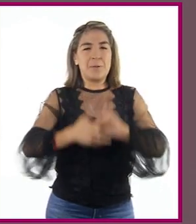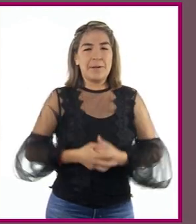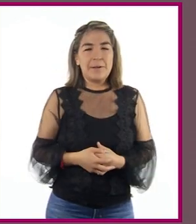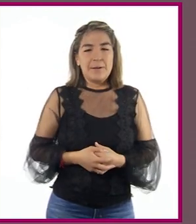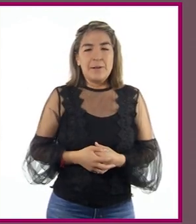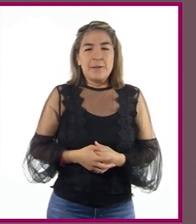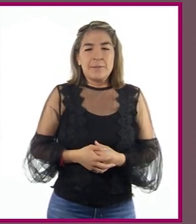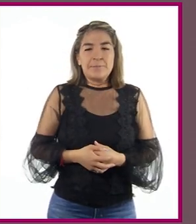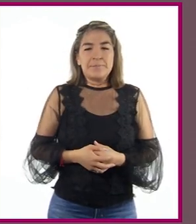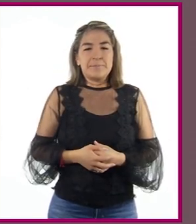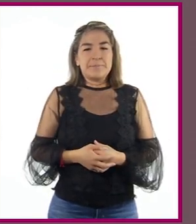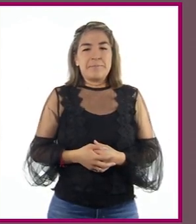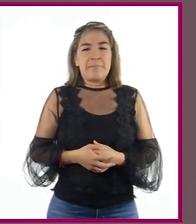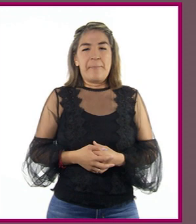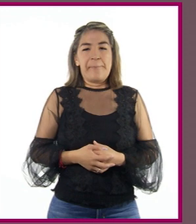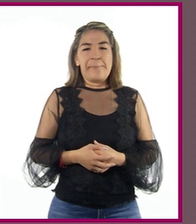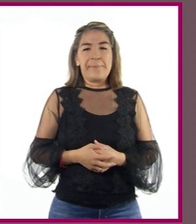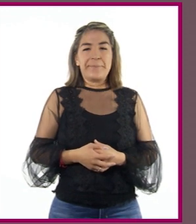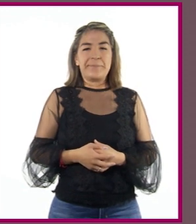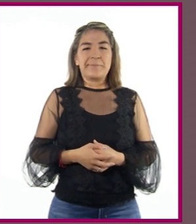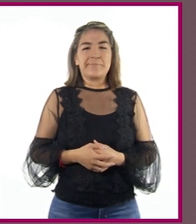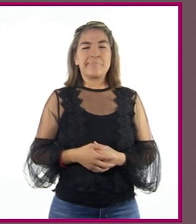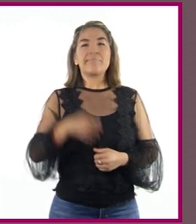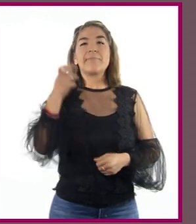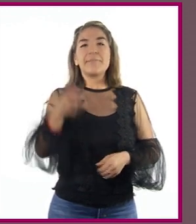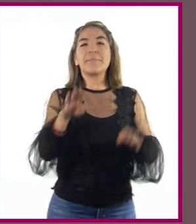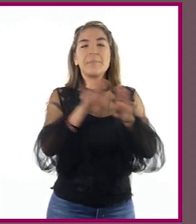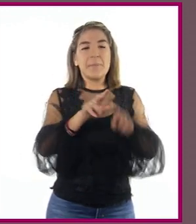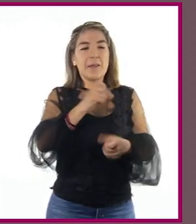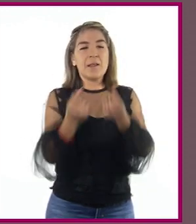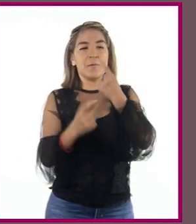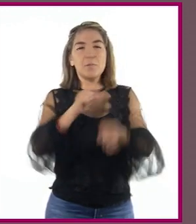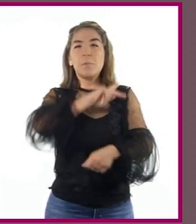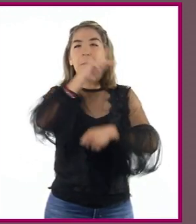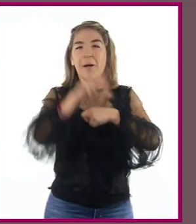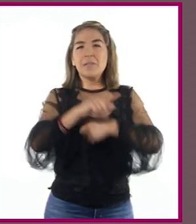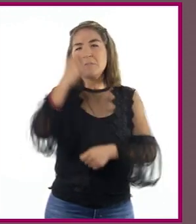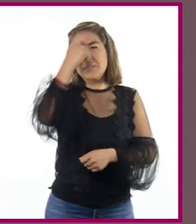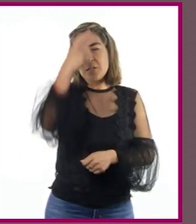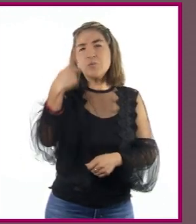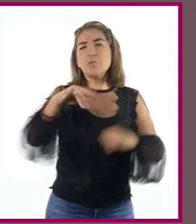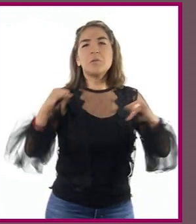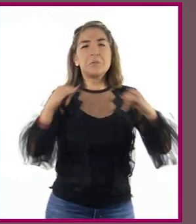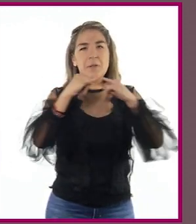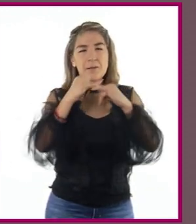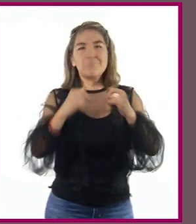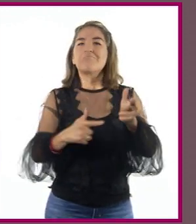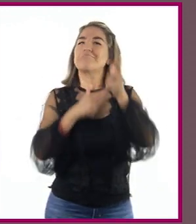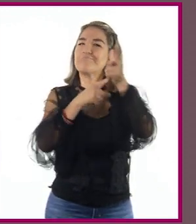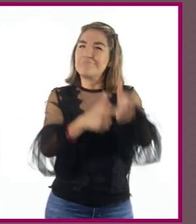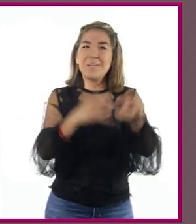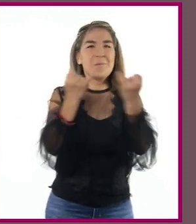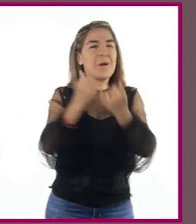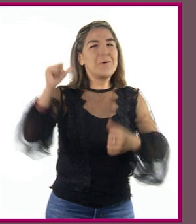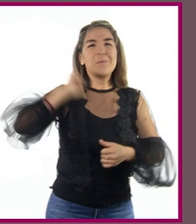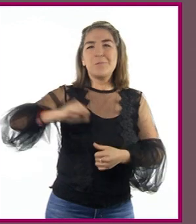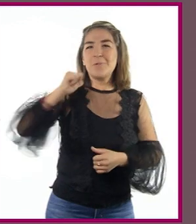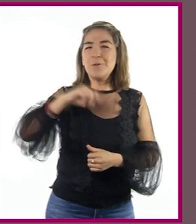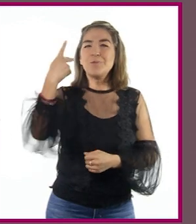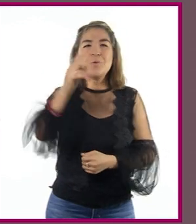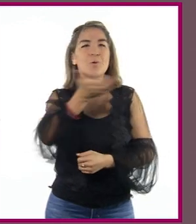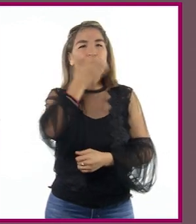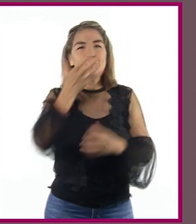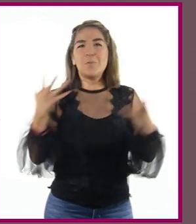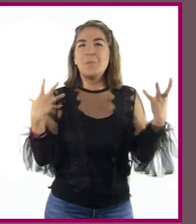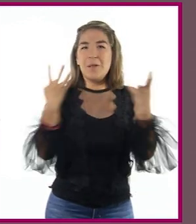Aun cuando los países miembros han creado estas instituciones, conservan su soberanía nacional.